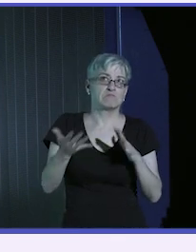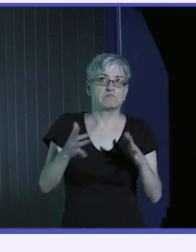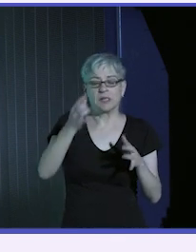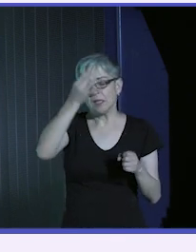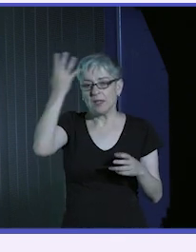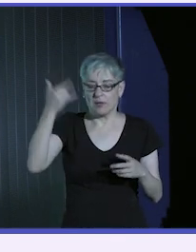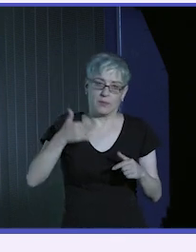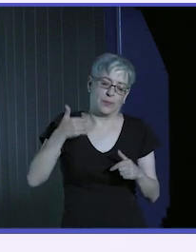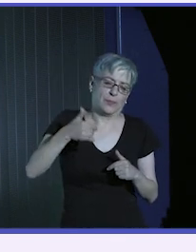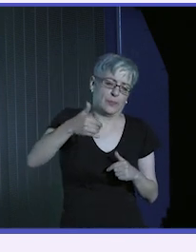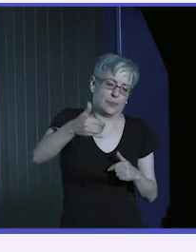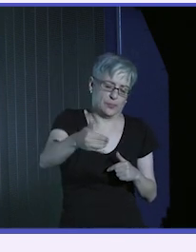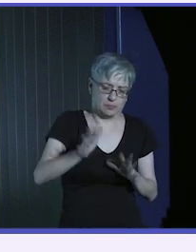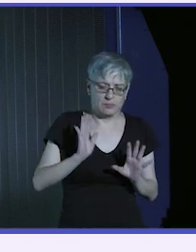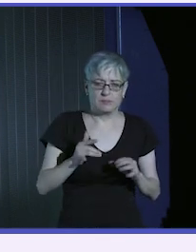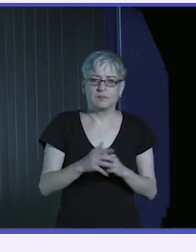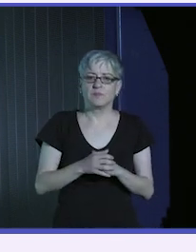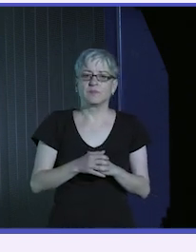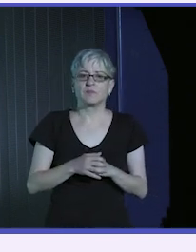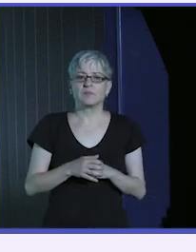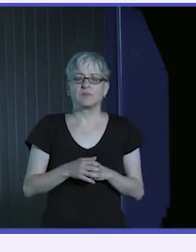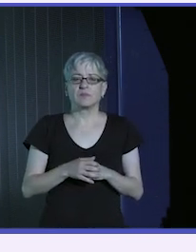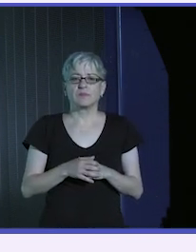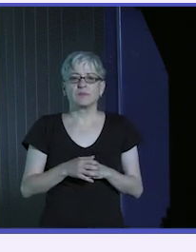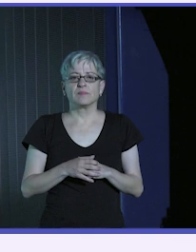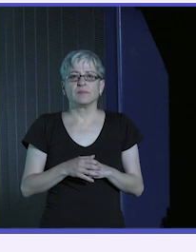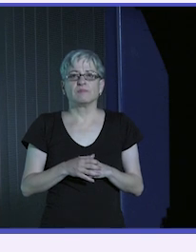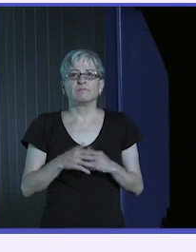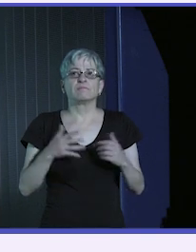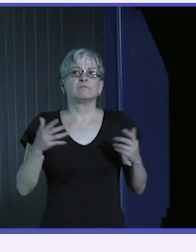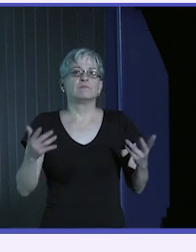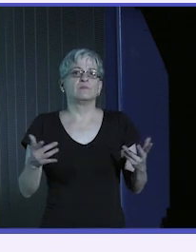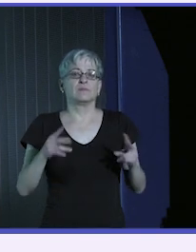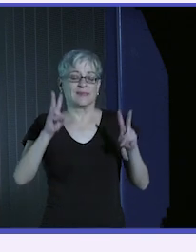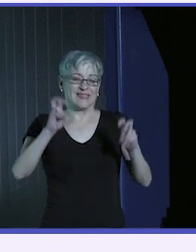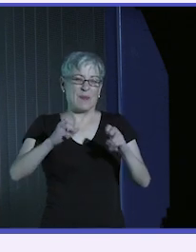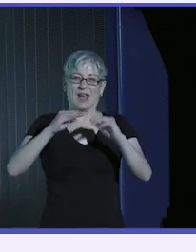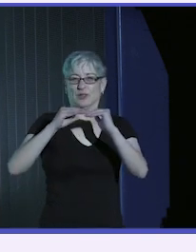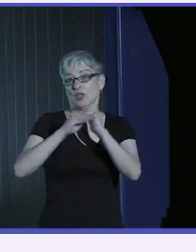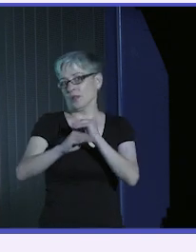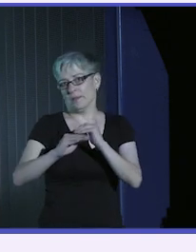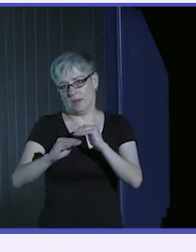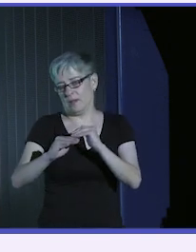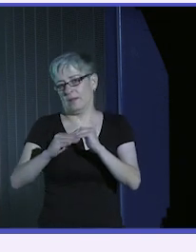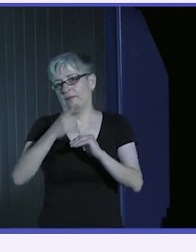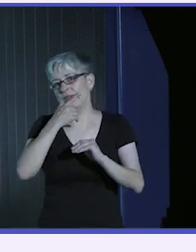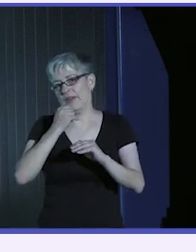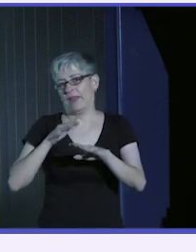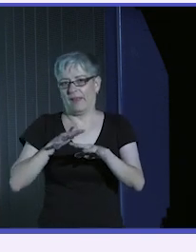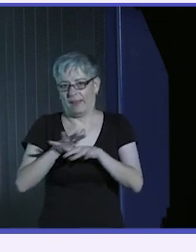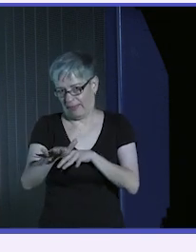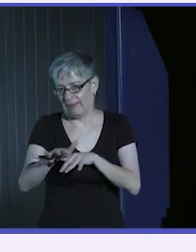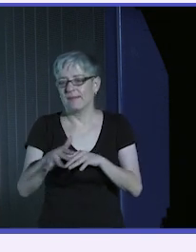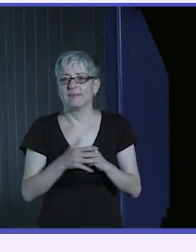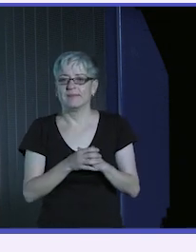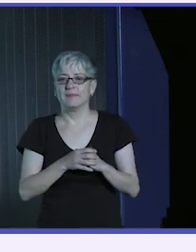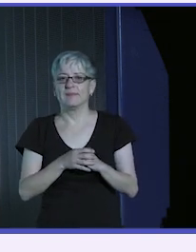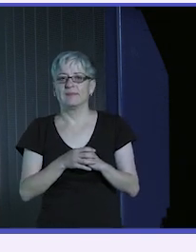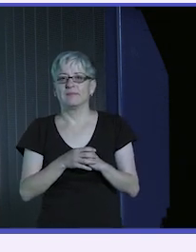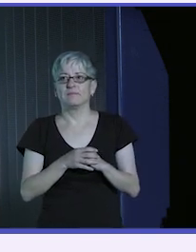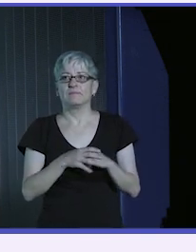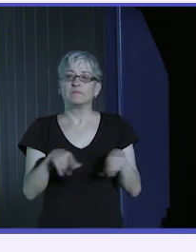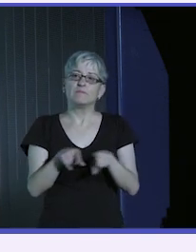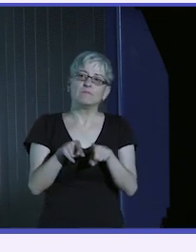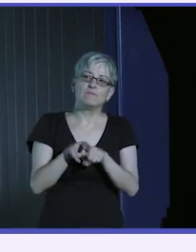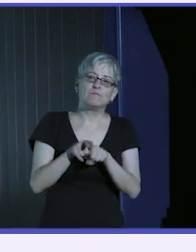nos puede llegar a impactar en toda la parte de, entre otras cosas, sostenibilidad, a día de hoy el